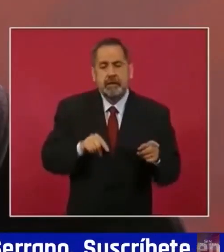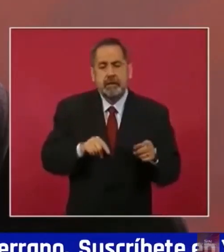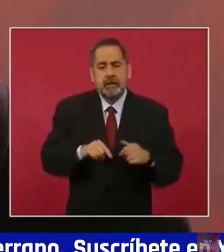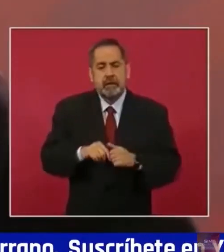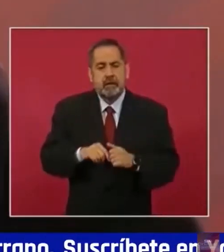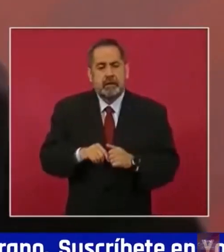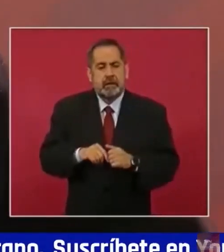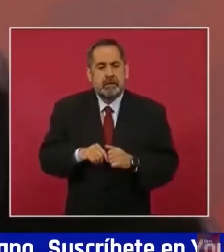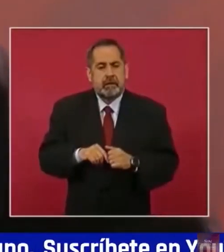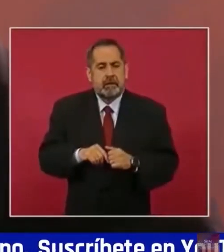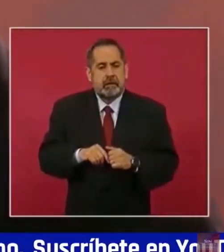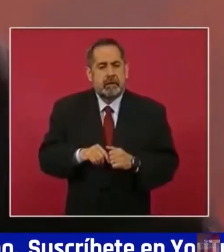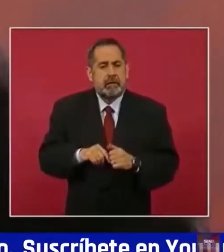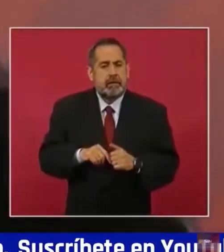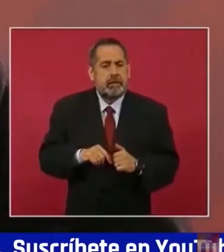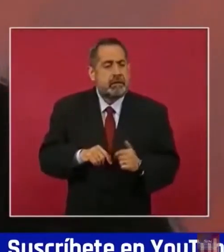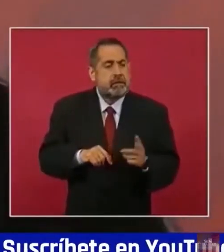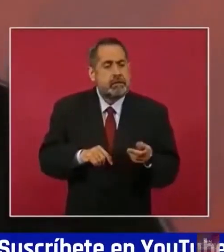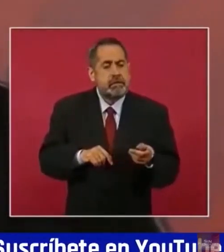de Televisa